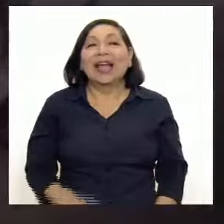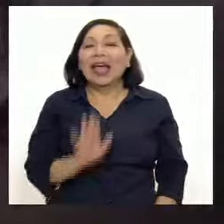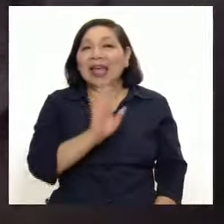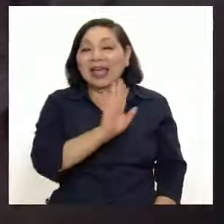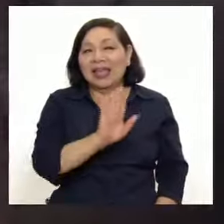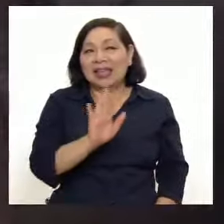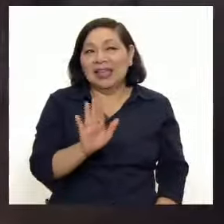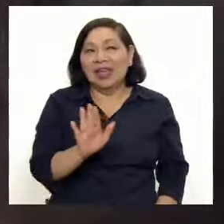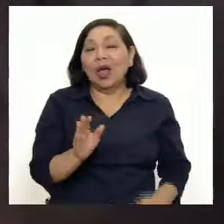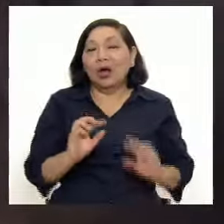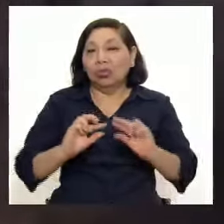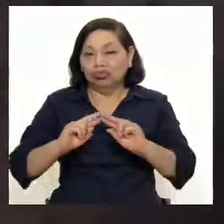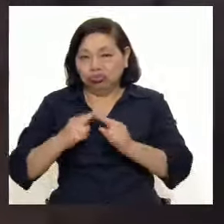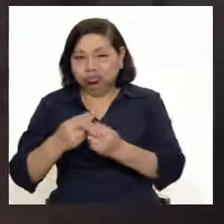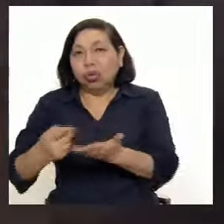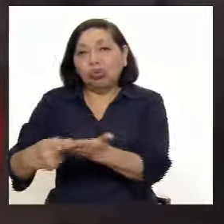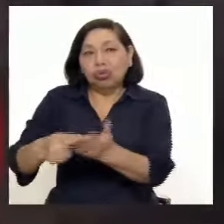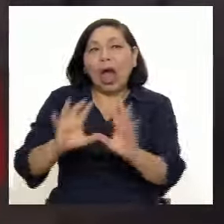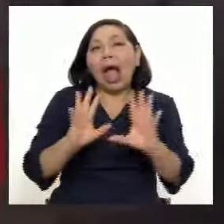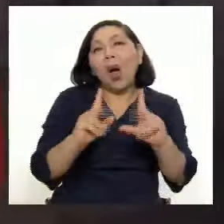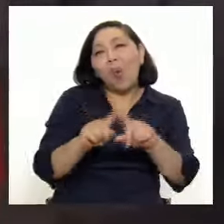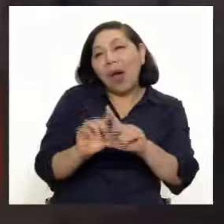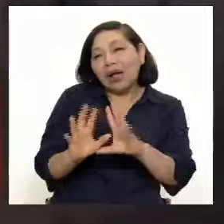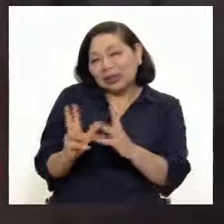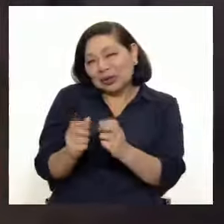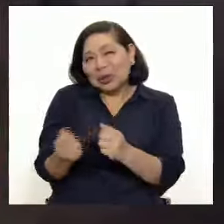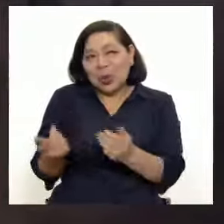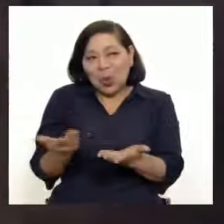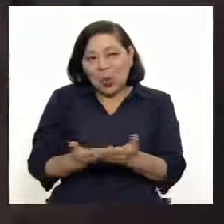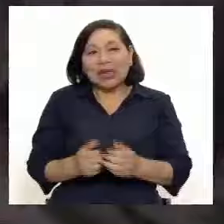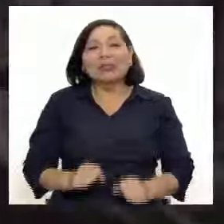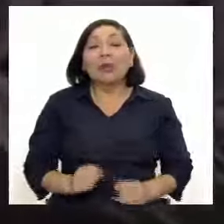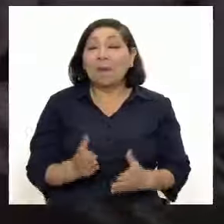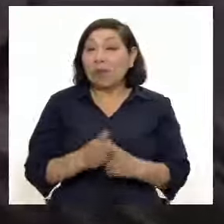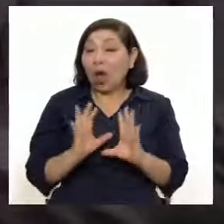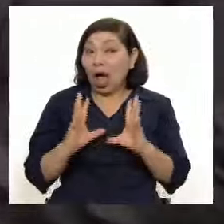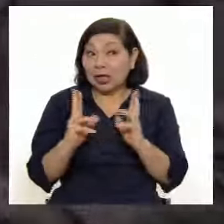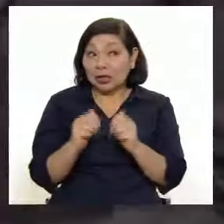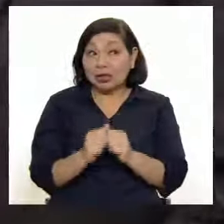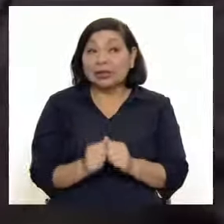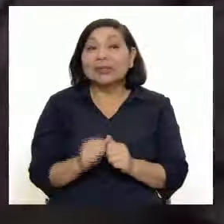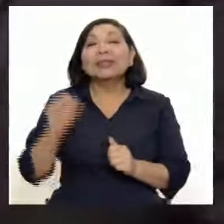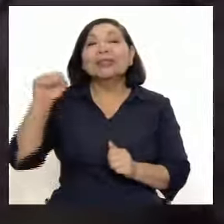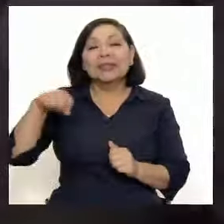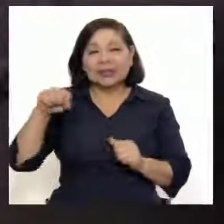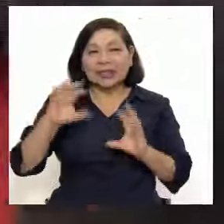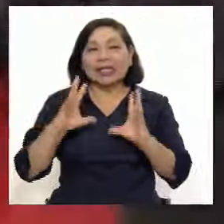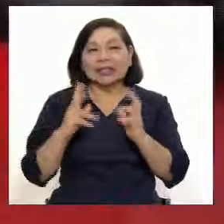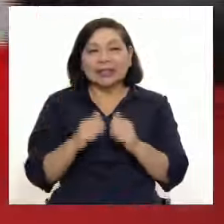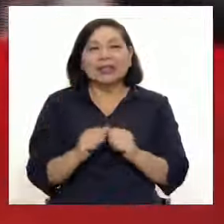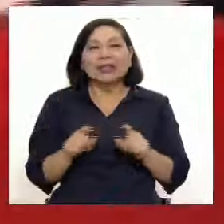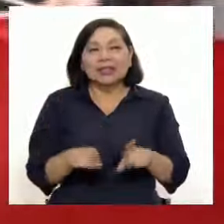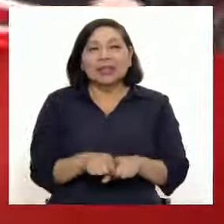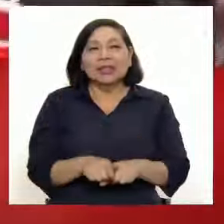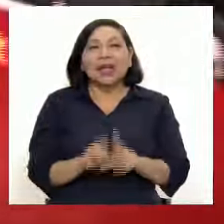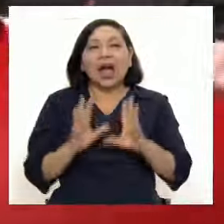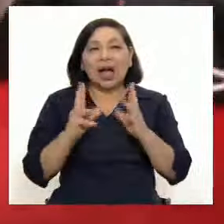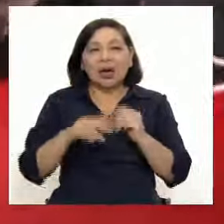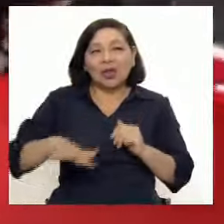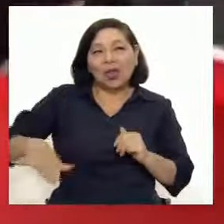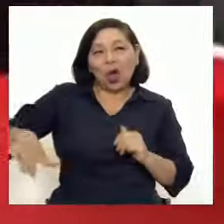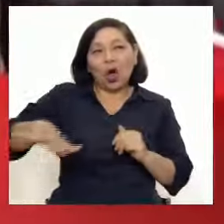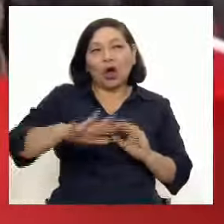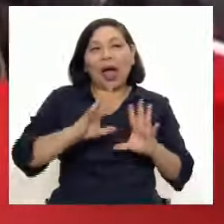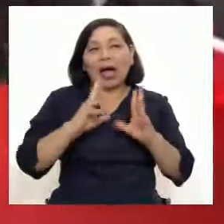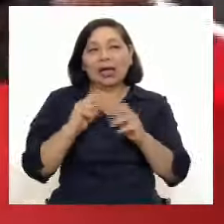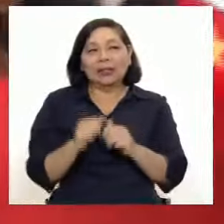ellos nos organizan así, pues nos coordinamos con ellos. ¿Ustedes son parte de una asociación? Sí, sí, somos una asociación de